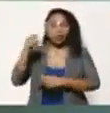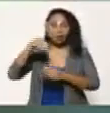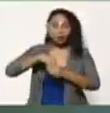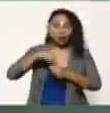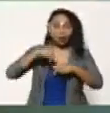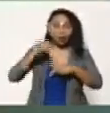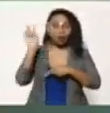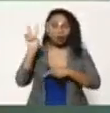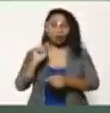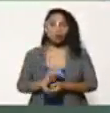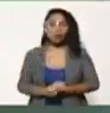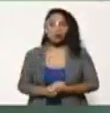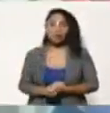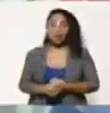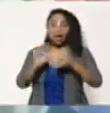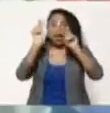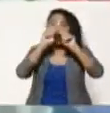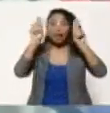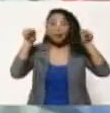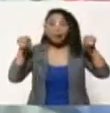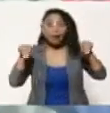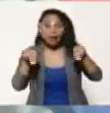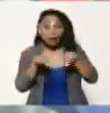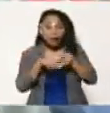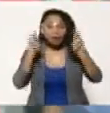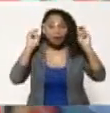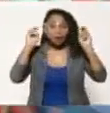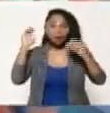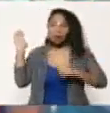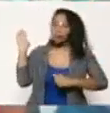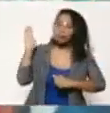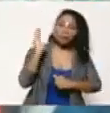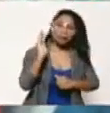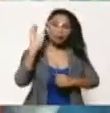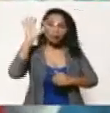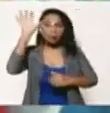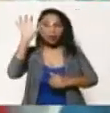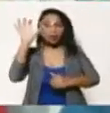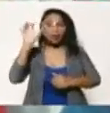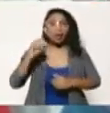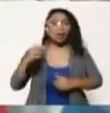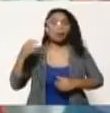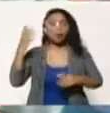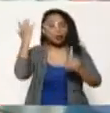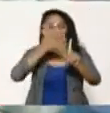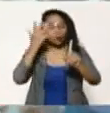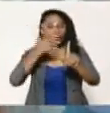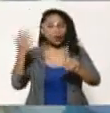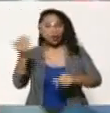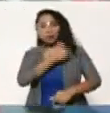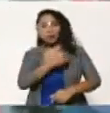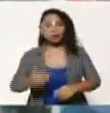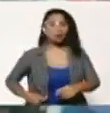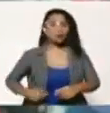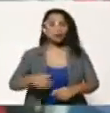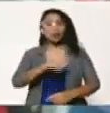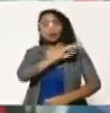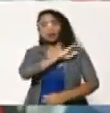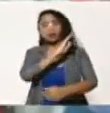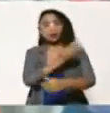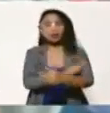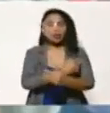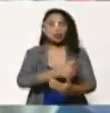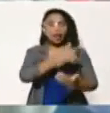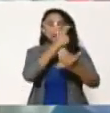en el marco de la vuelta a la patria por instrucciones de nuestros comandantes jefe de la fuerza armada nacional bolivariana y